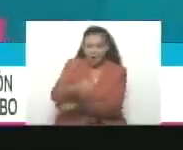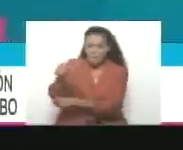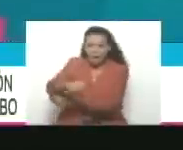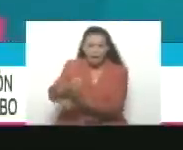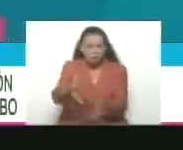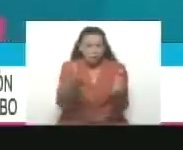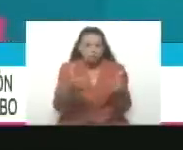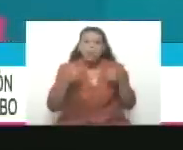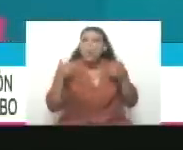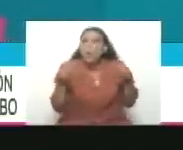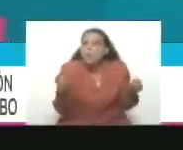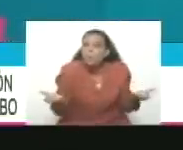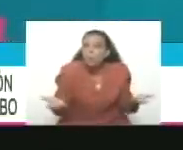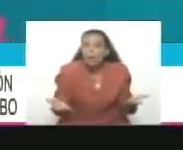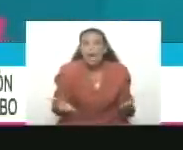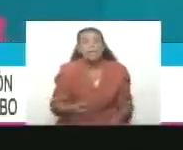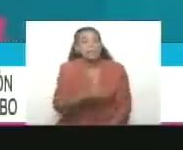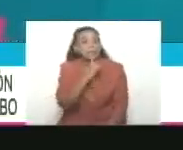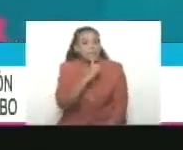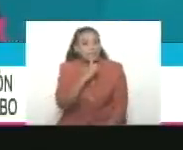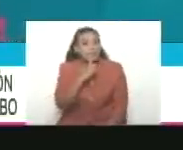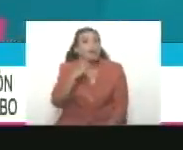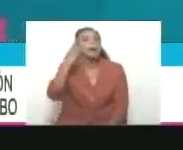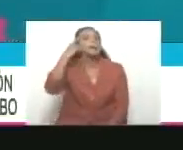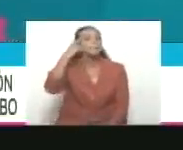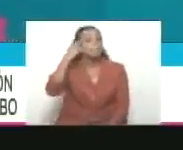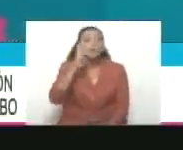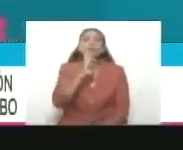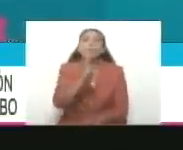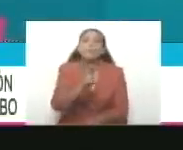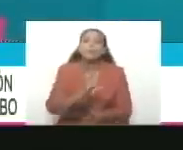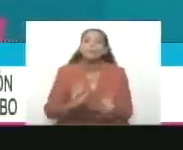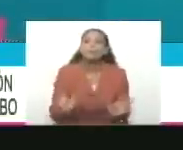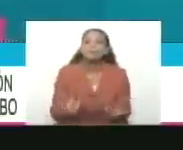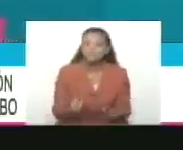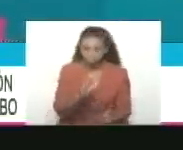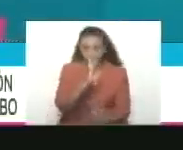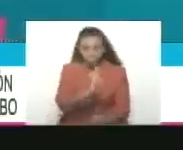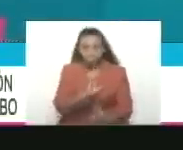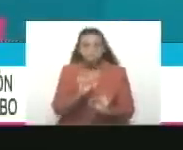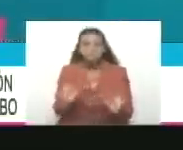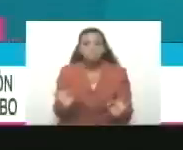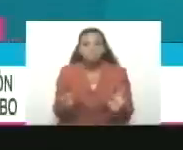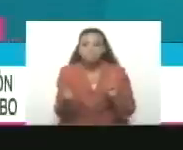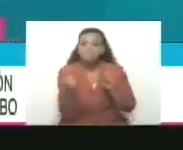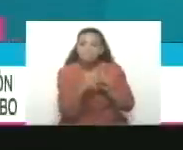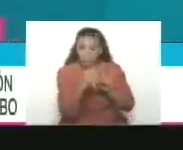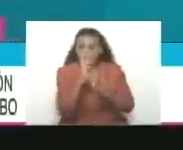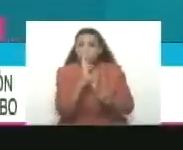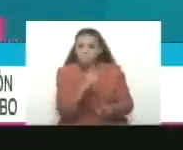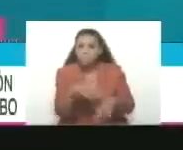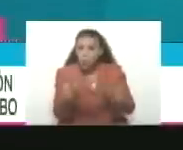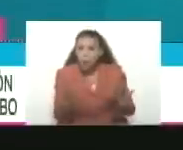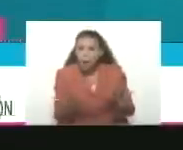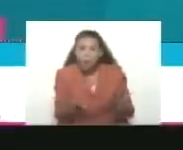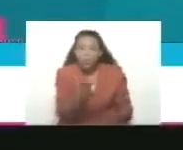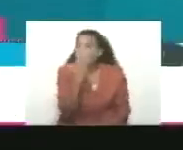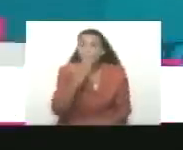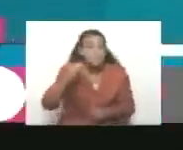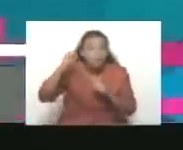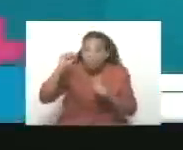peligrosas tan difíciles yo le respondo sabes qué le respondo no es